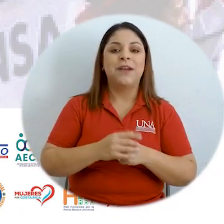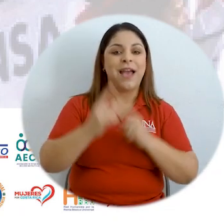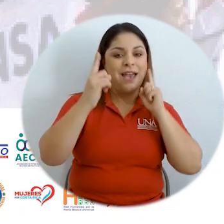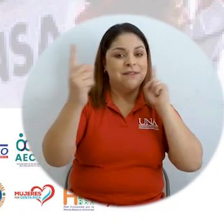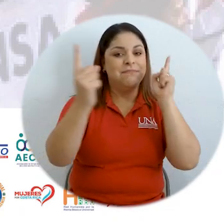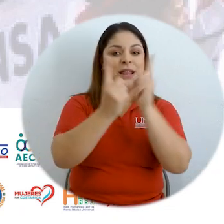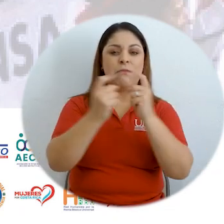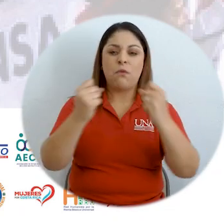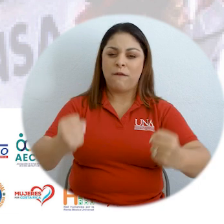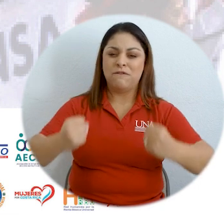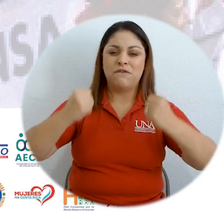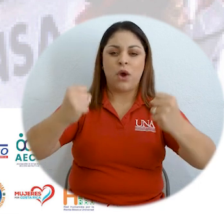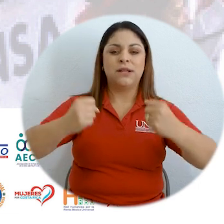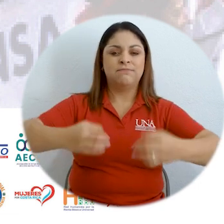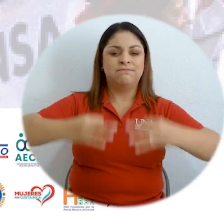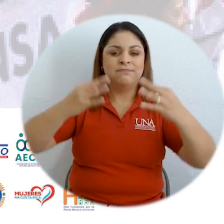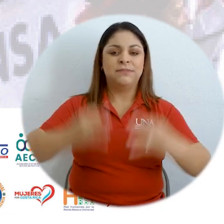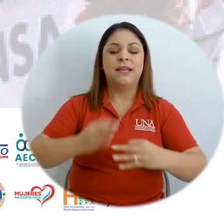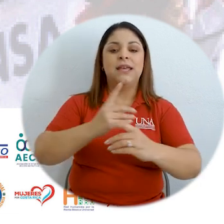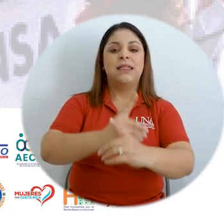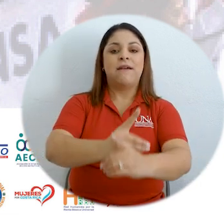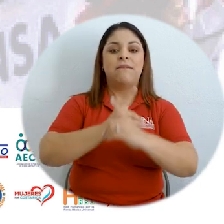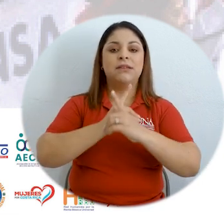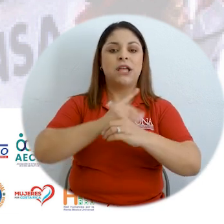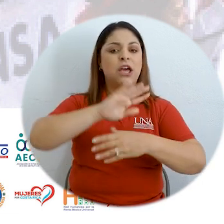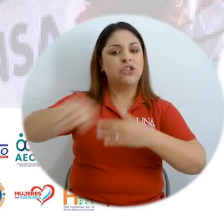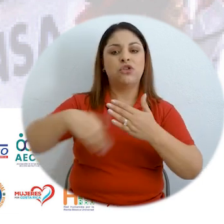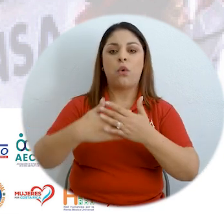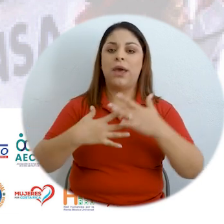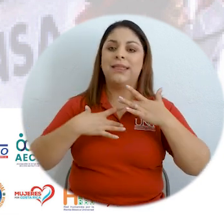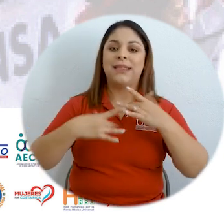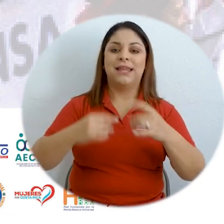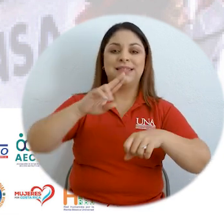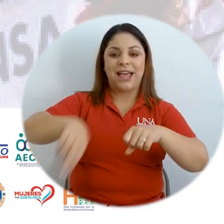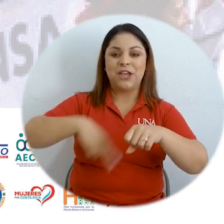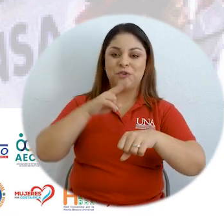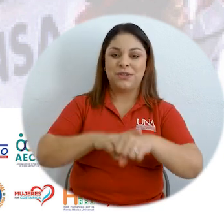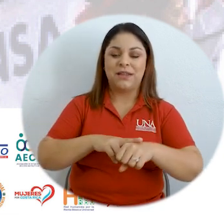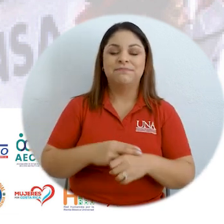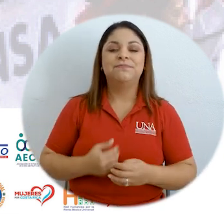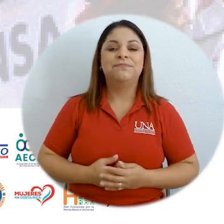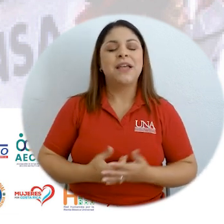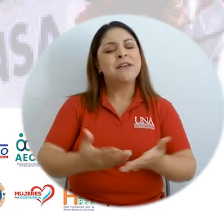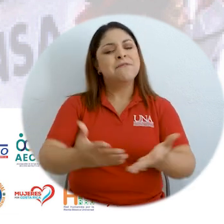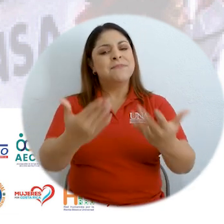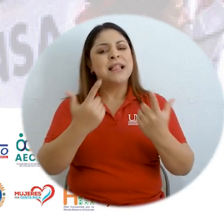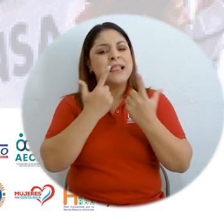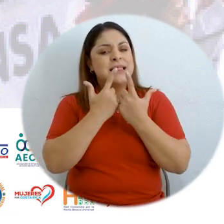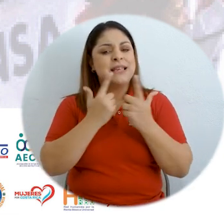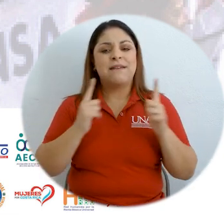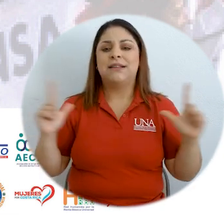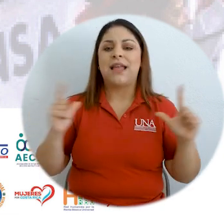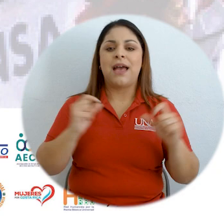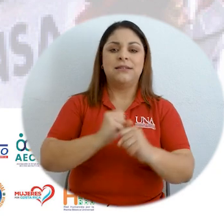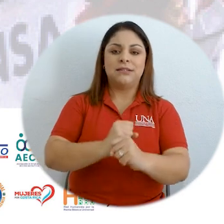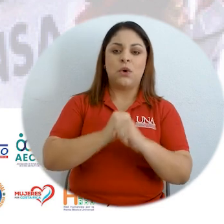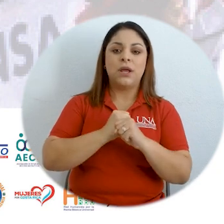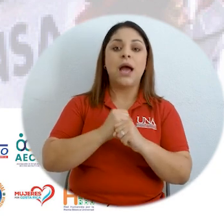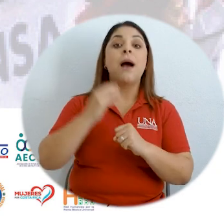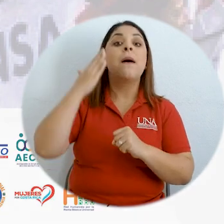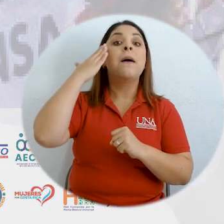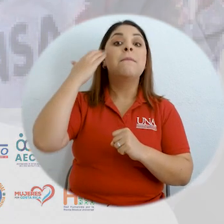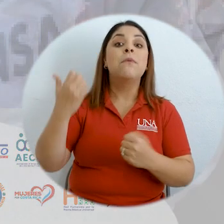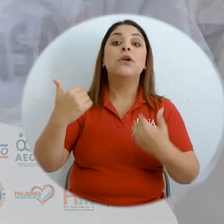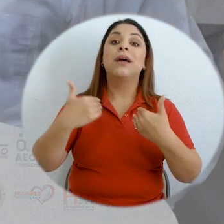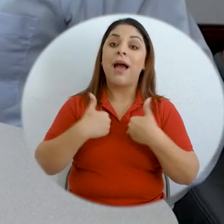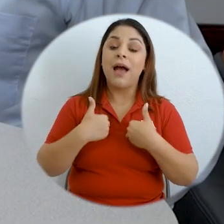con fuerza, con determinación y en defensa de los mayores intereses nacionales, entre ellos el de la educación. Con libertad y seguridad, porque nos